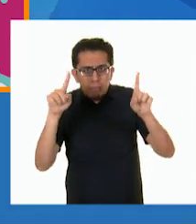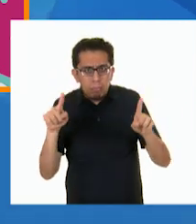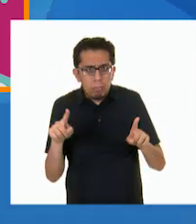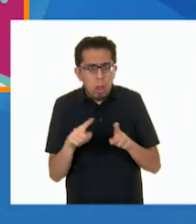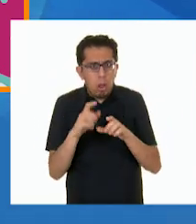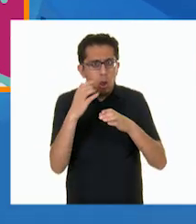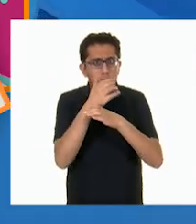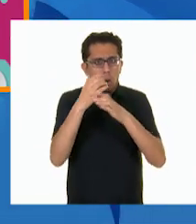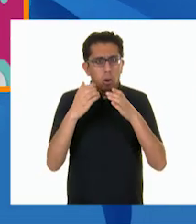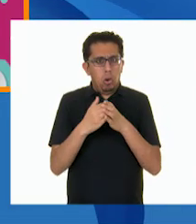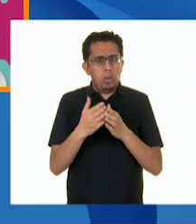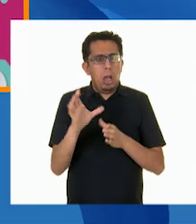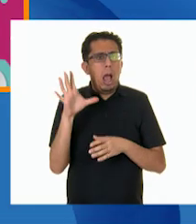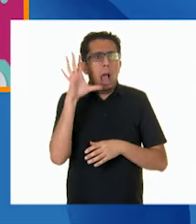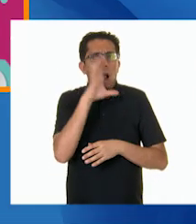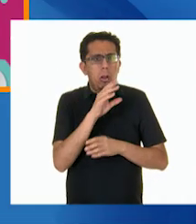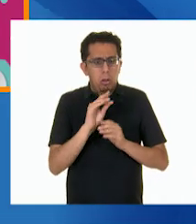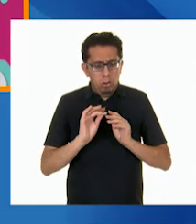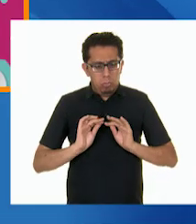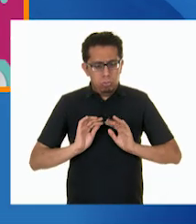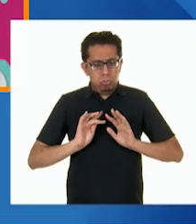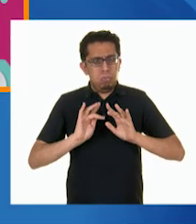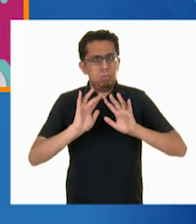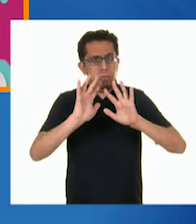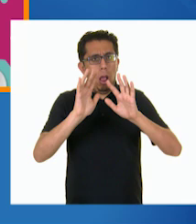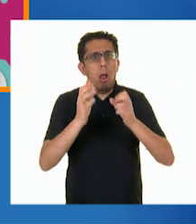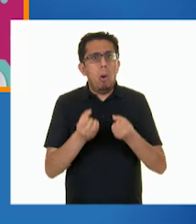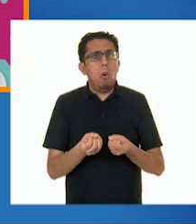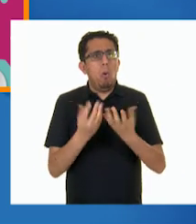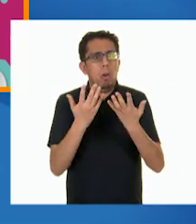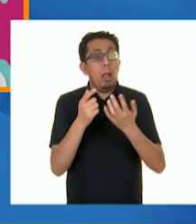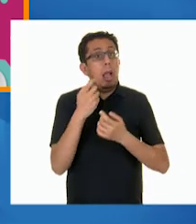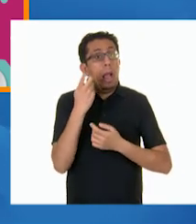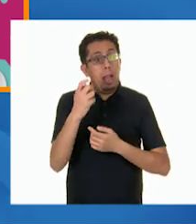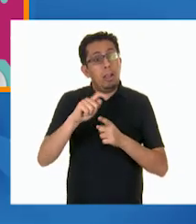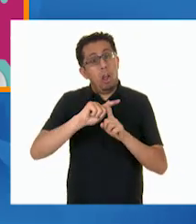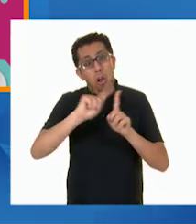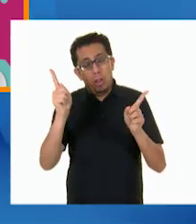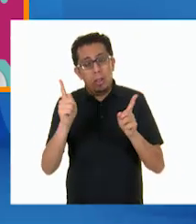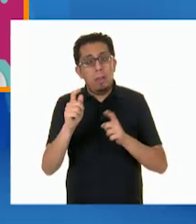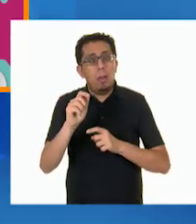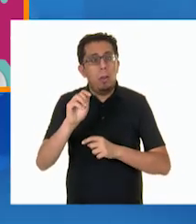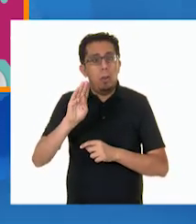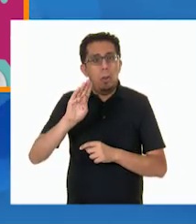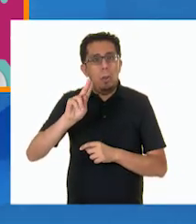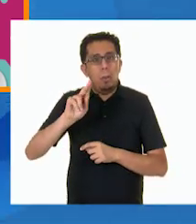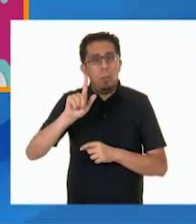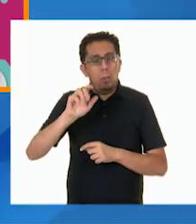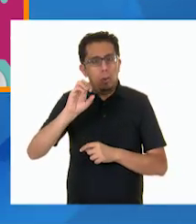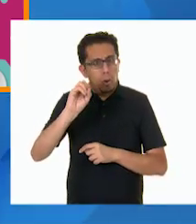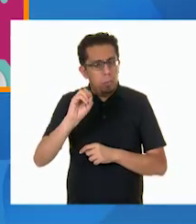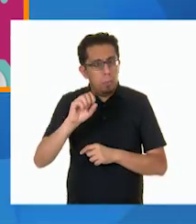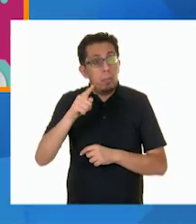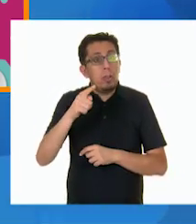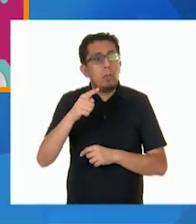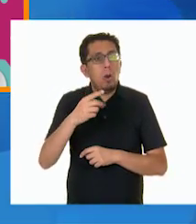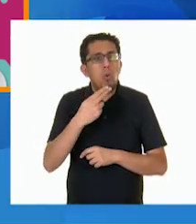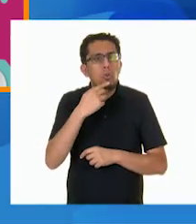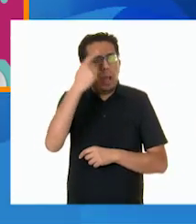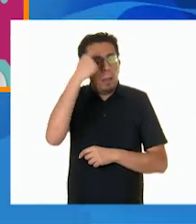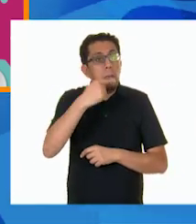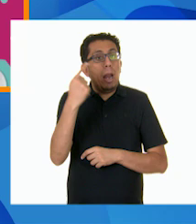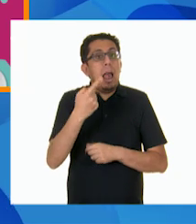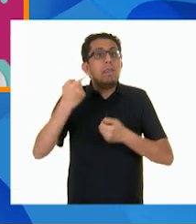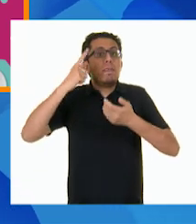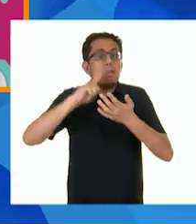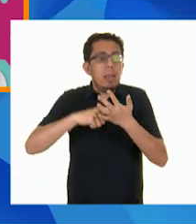cuerpo. Termómetros de bulbo rígido. Este tipo de termómetros son especialmente utilizados a nivel